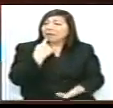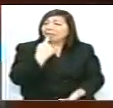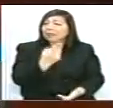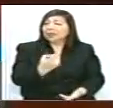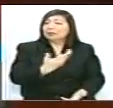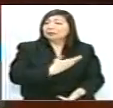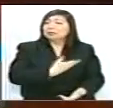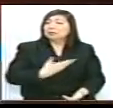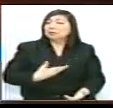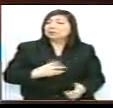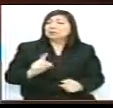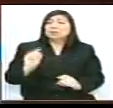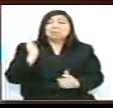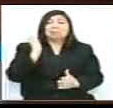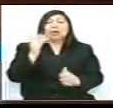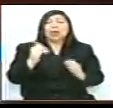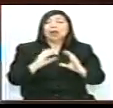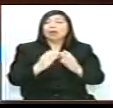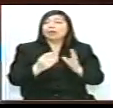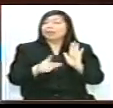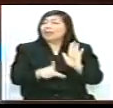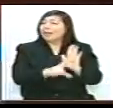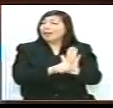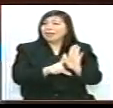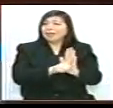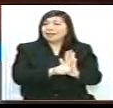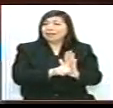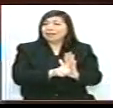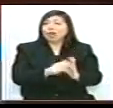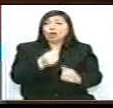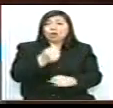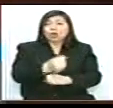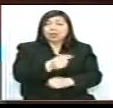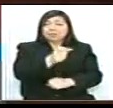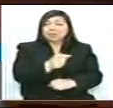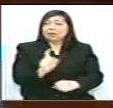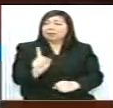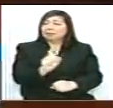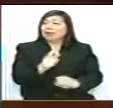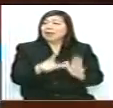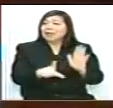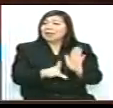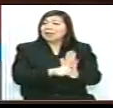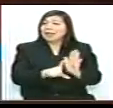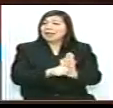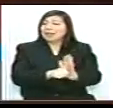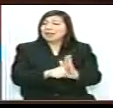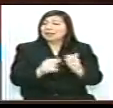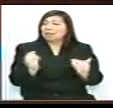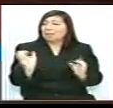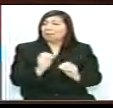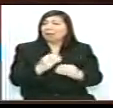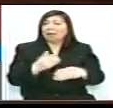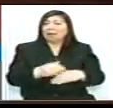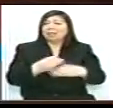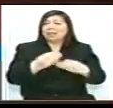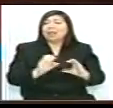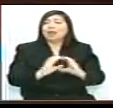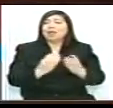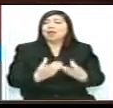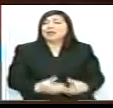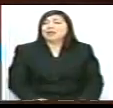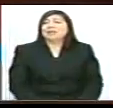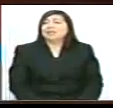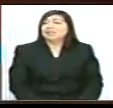el Ejecutivo no le va a imponer al Congreso leyes que van contra la gente, no le va a imponer leyes ni plazos al Congreso